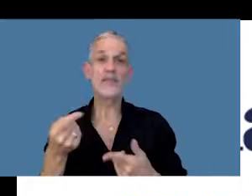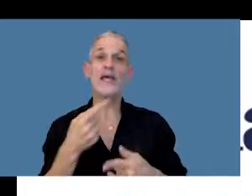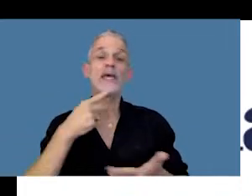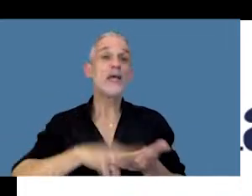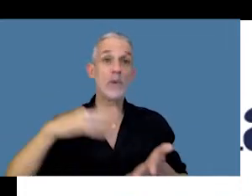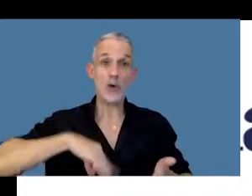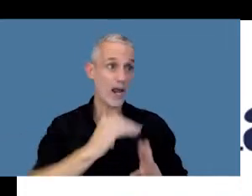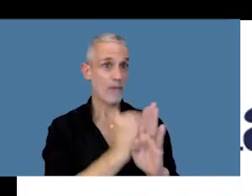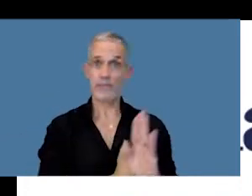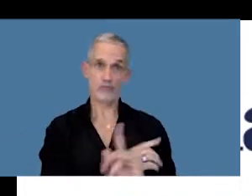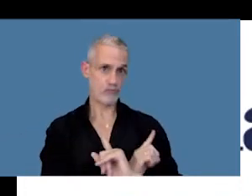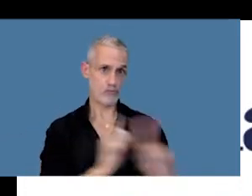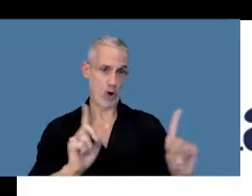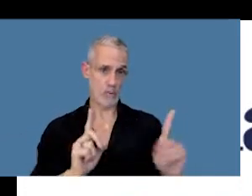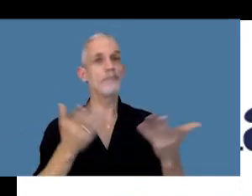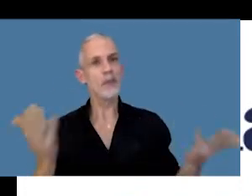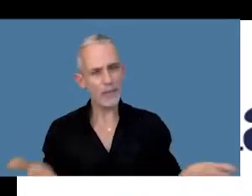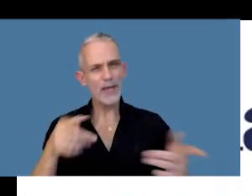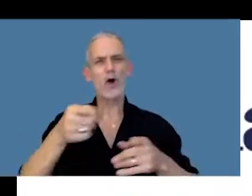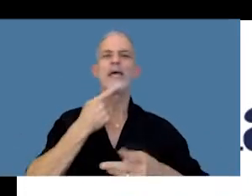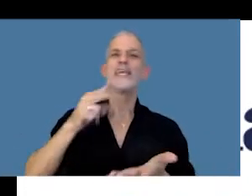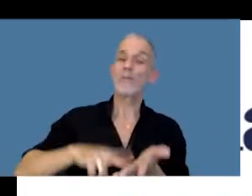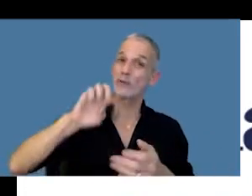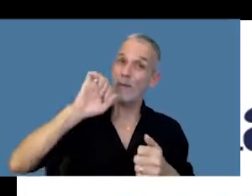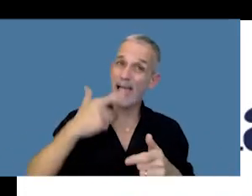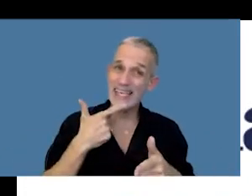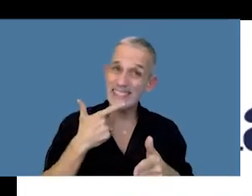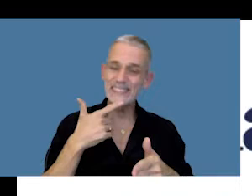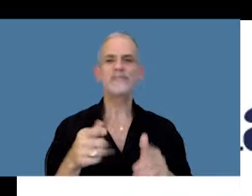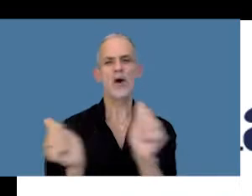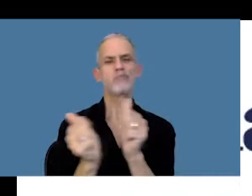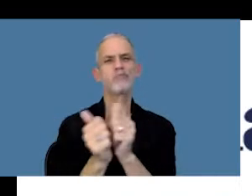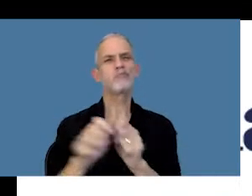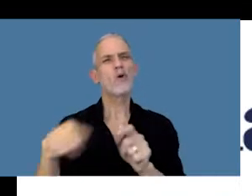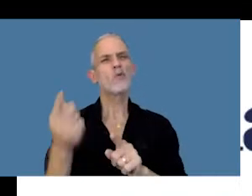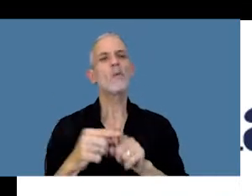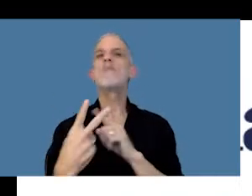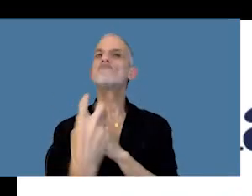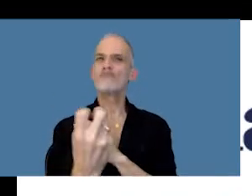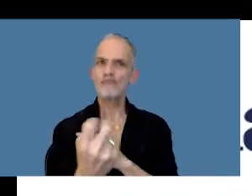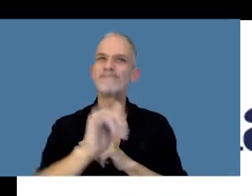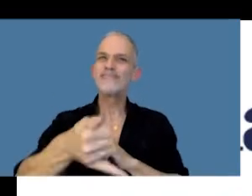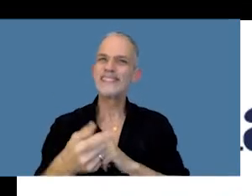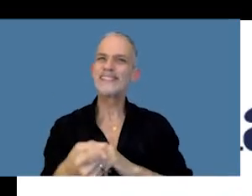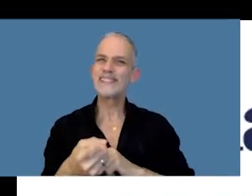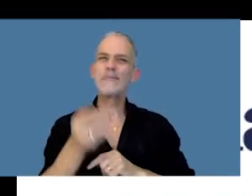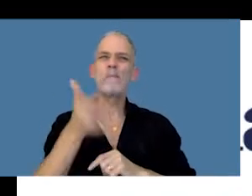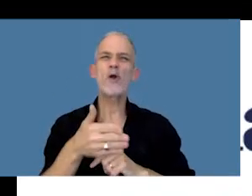las ganancias. Pero al impuesto país lo acompaña una percepción